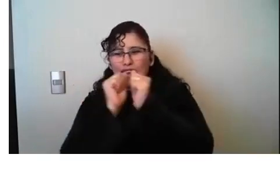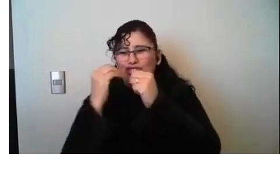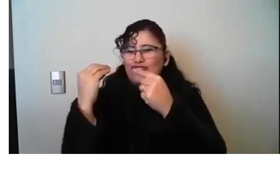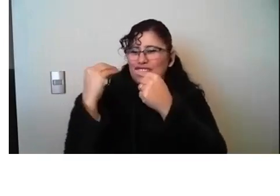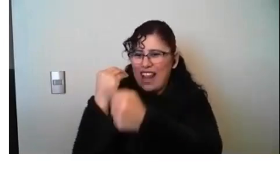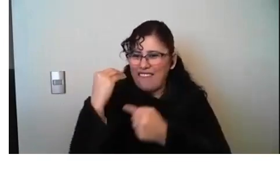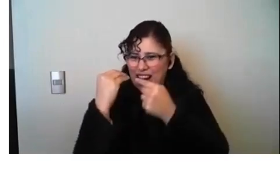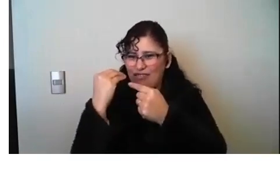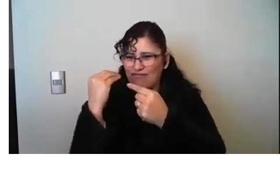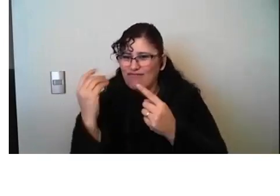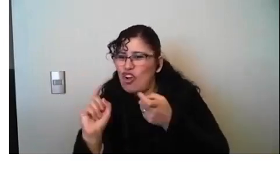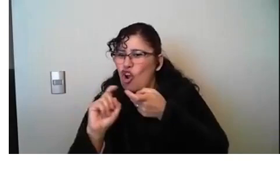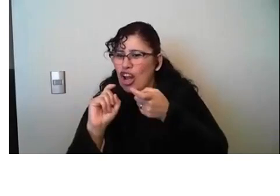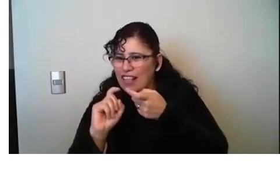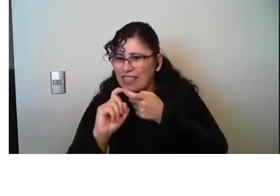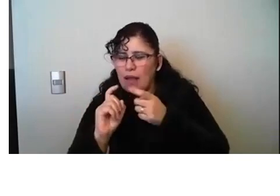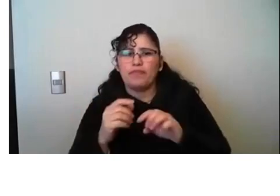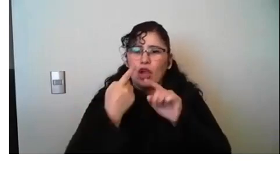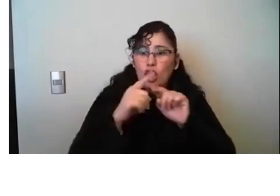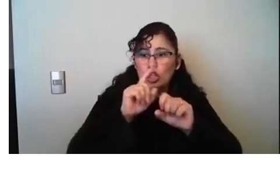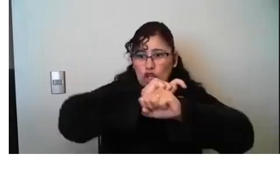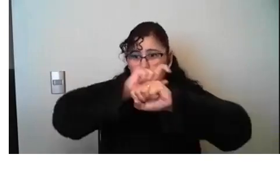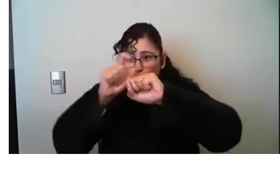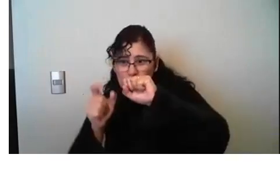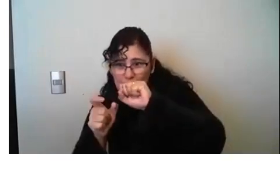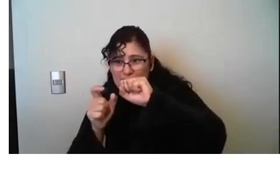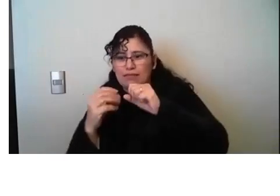a conectar entre la corteza cerebral y el